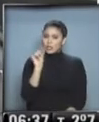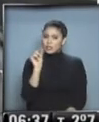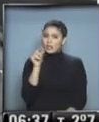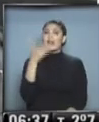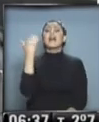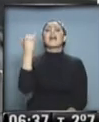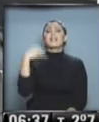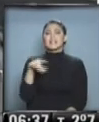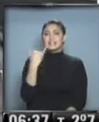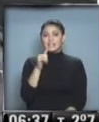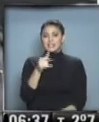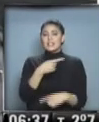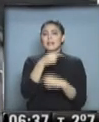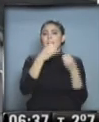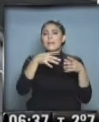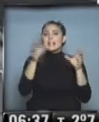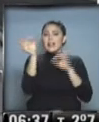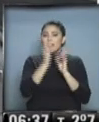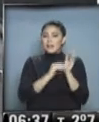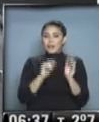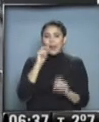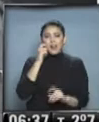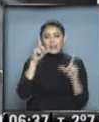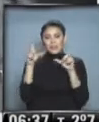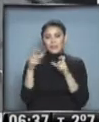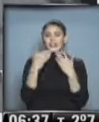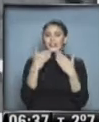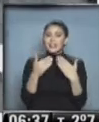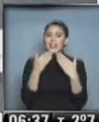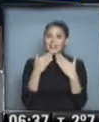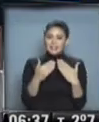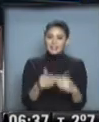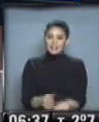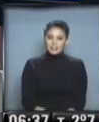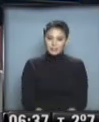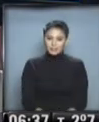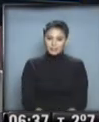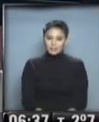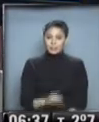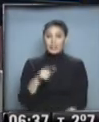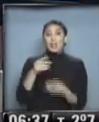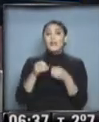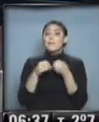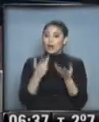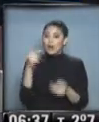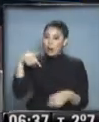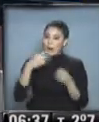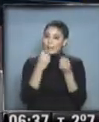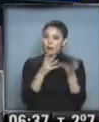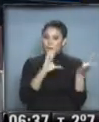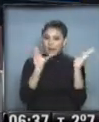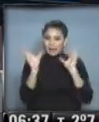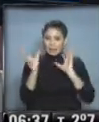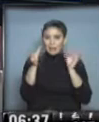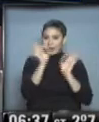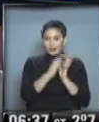estuvo nevando en comienzo de la semana. Muy lindo. Muy lindas fotos. Gracias, Claudina. Muchas gracias. Allí ya han mejorado las condiciones meteorológicas,